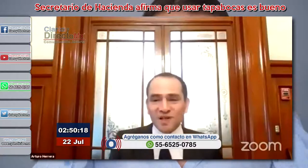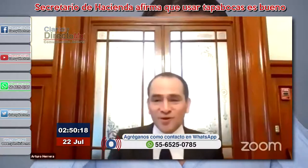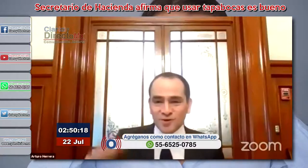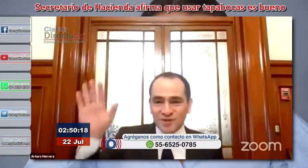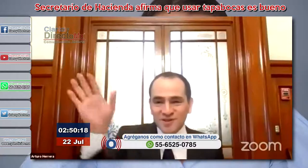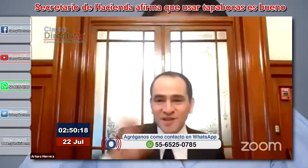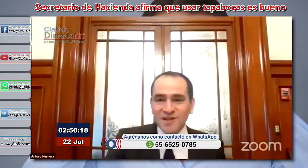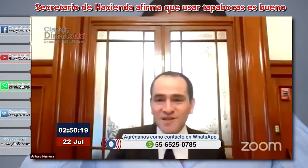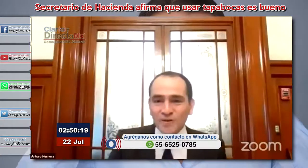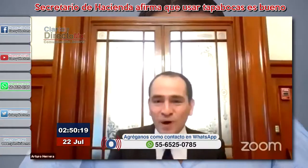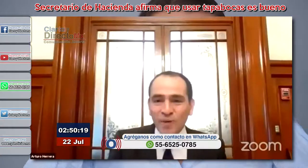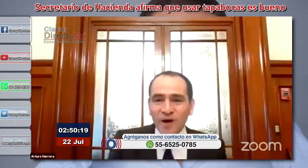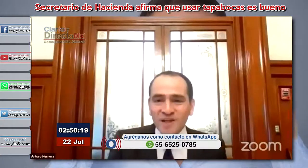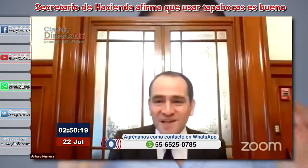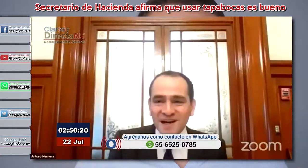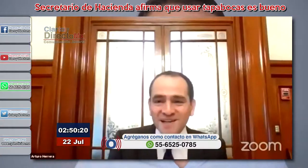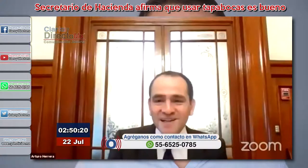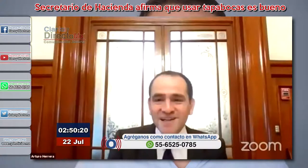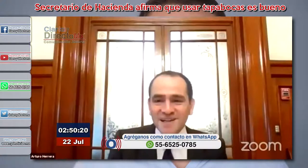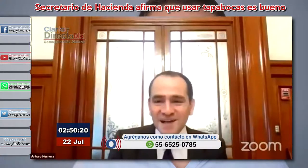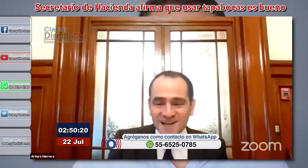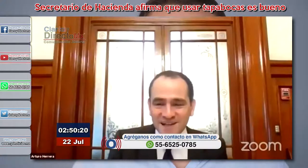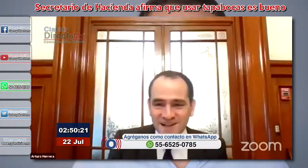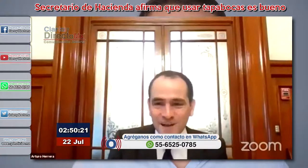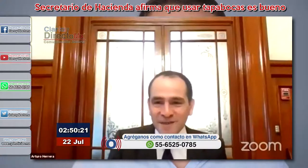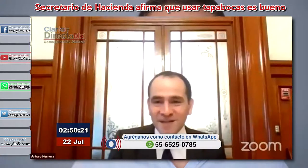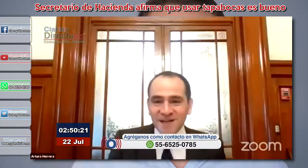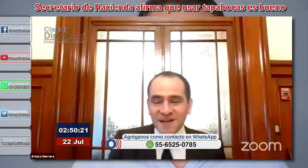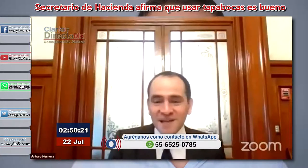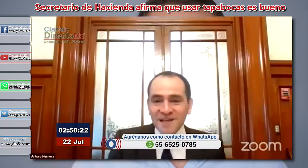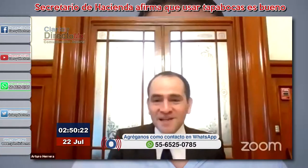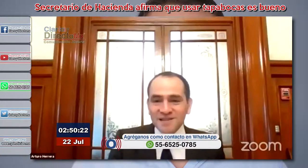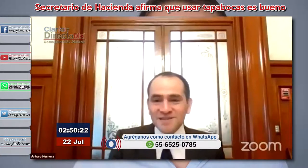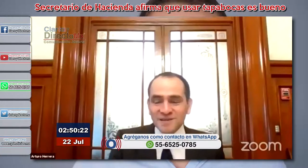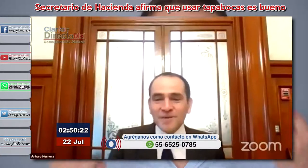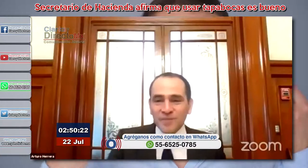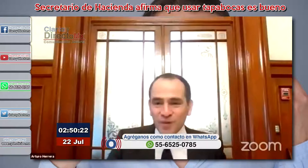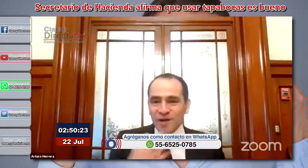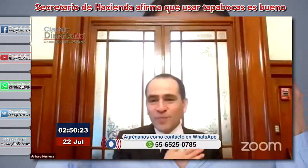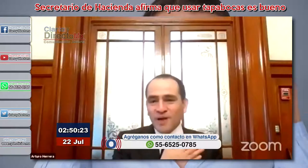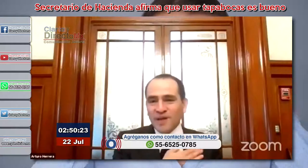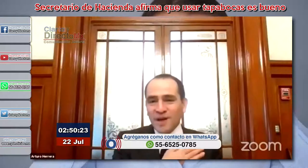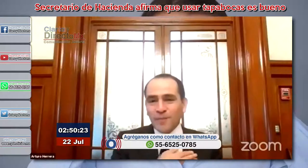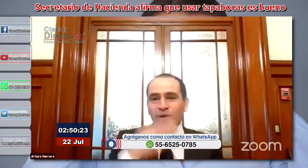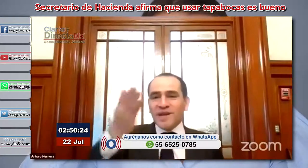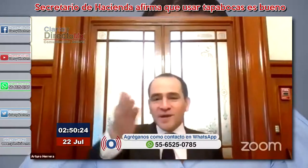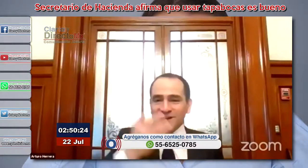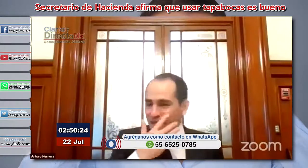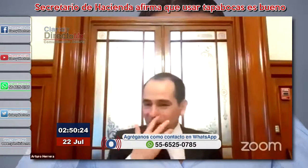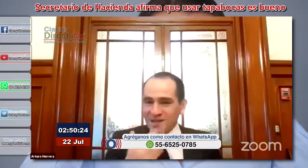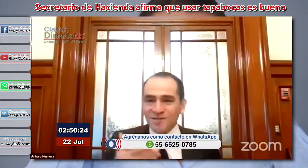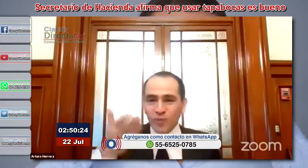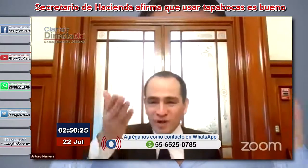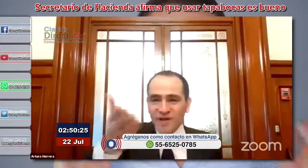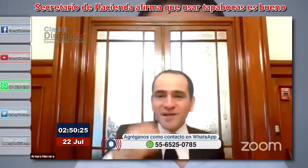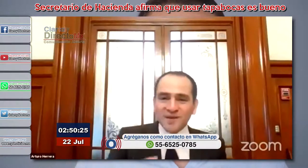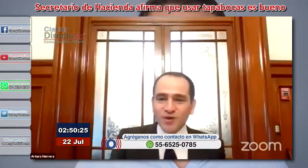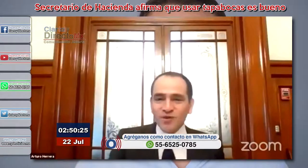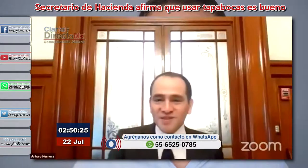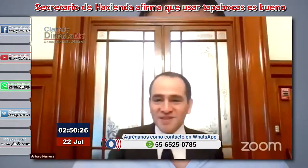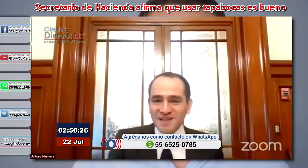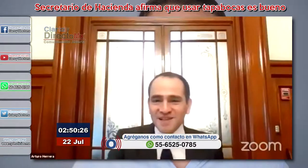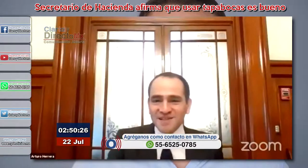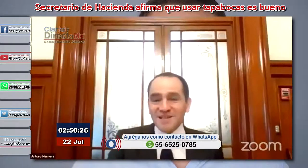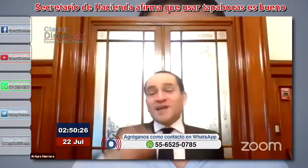muchísimo gusto ver de nuevo ahí en la pantalla, es decir, puede haber actividades, puede